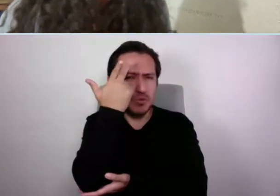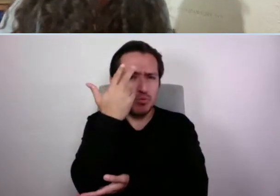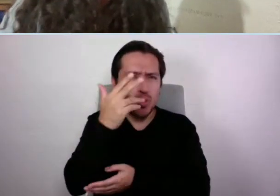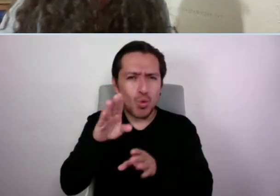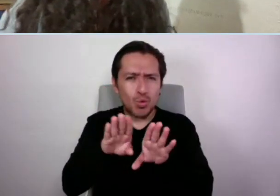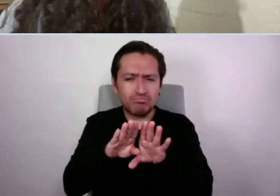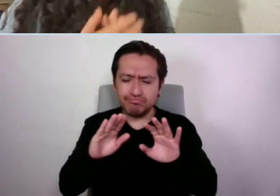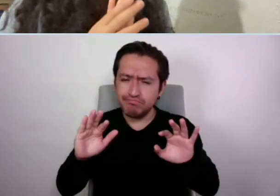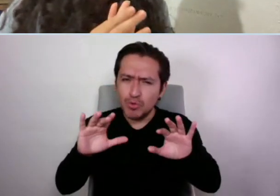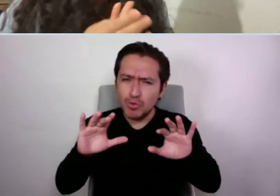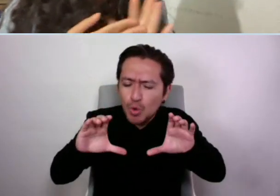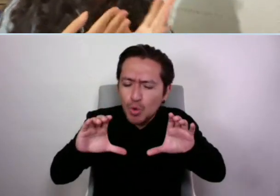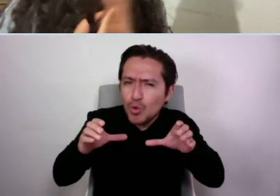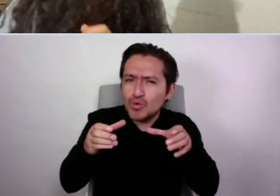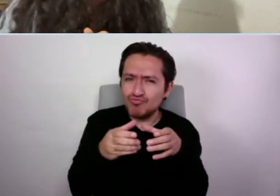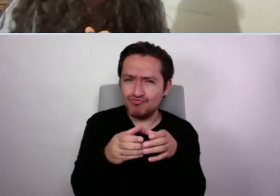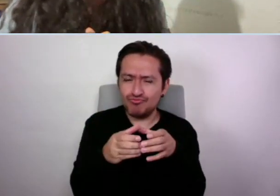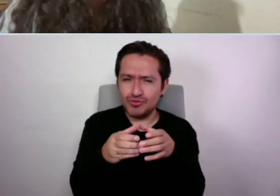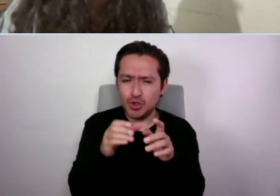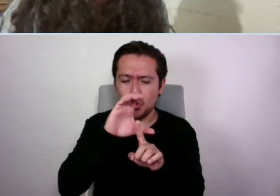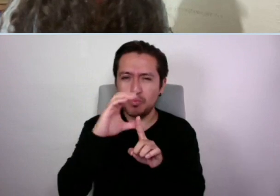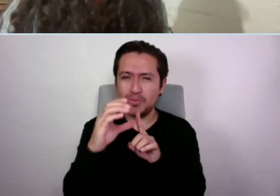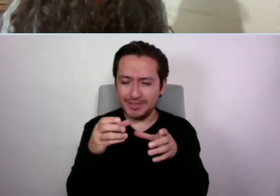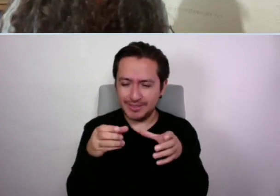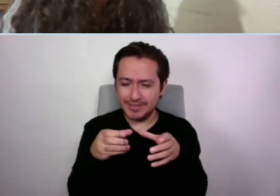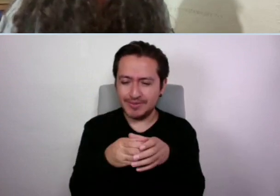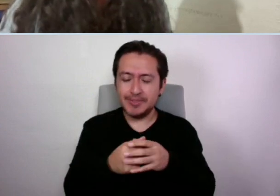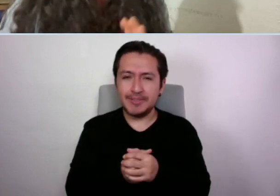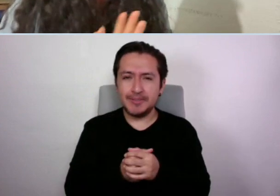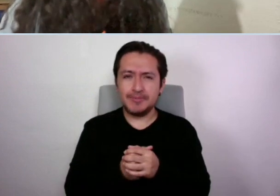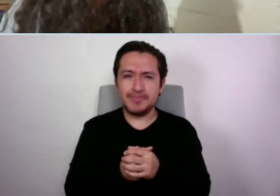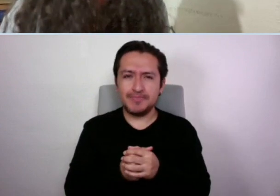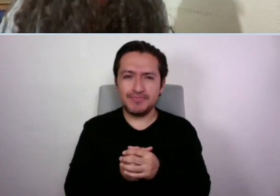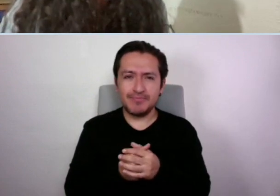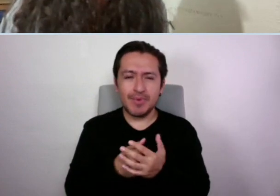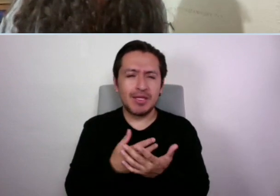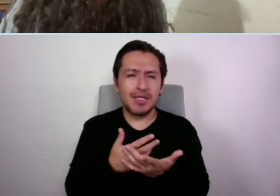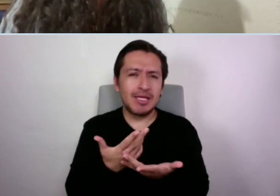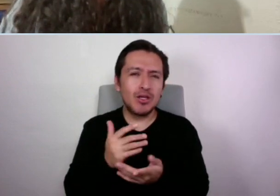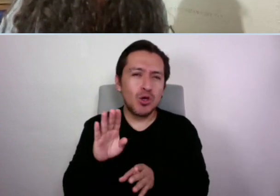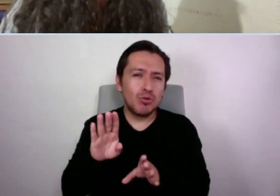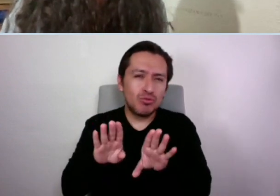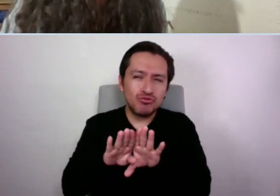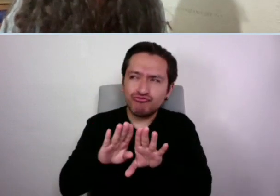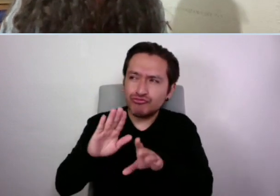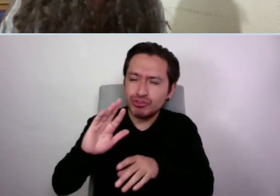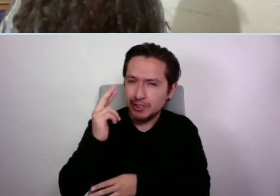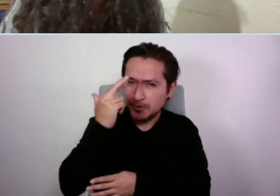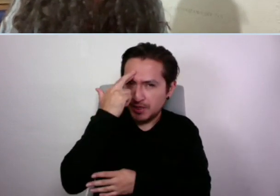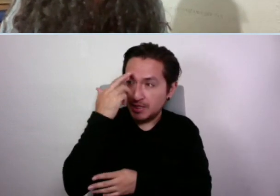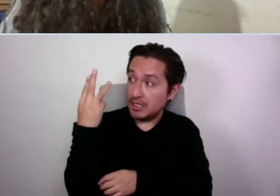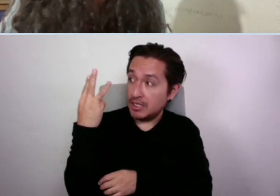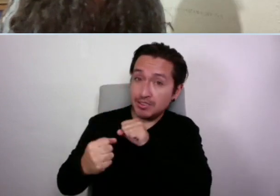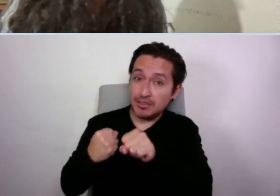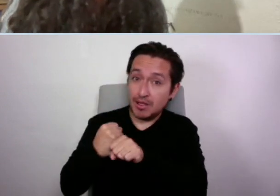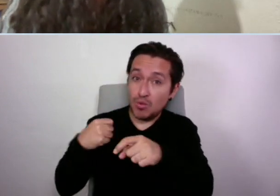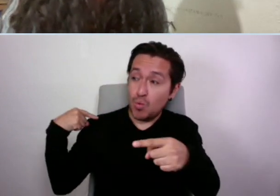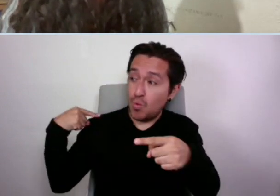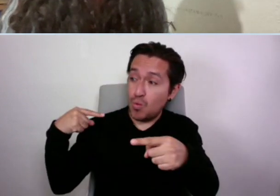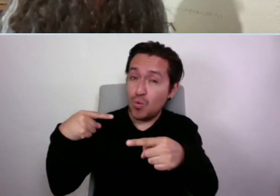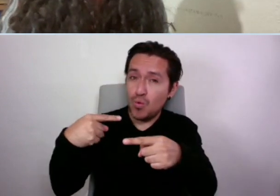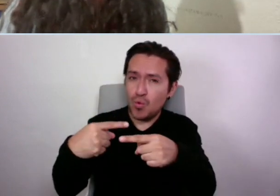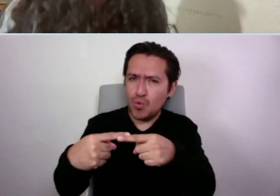especial para nosotras porque vamos a reflexionar y hacer un recuento de lo que ha sido apuntes en estos casi 3 años de existencia